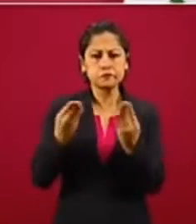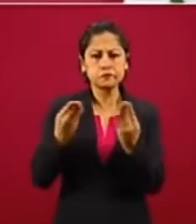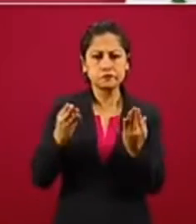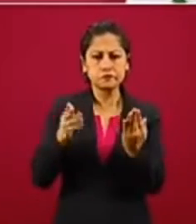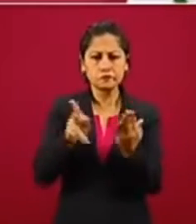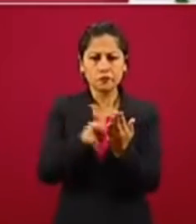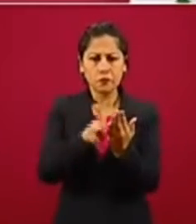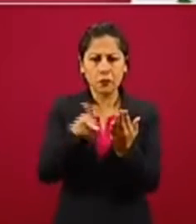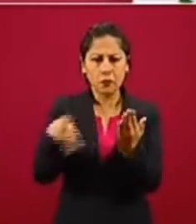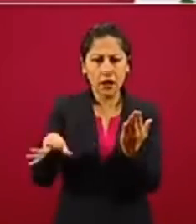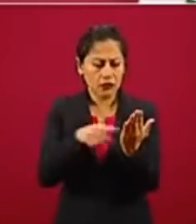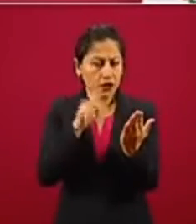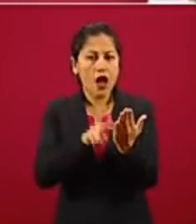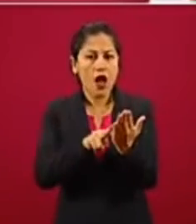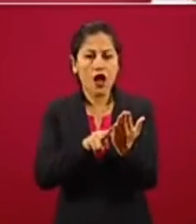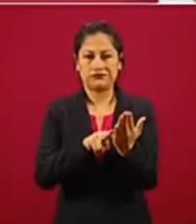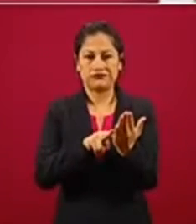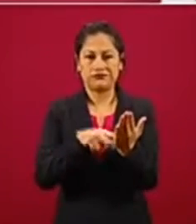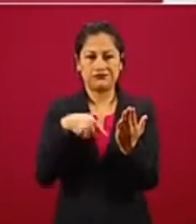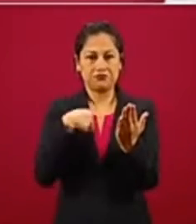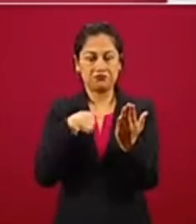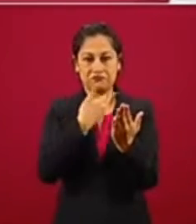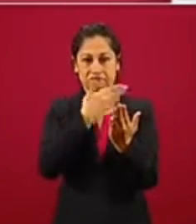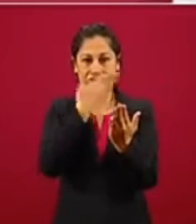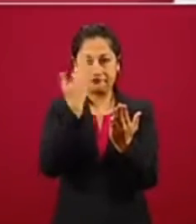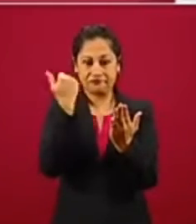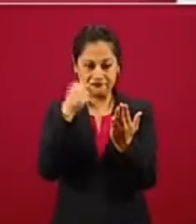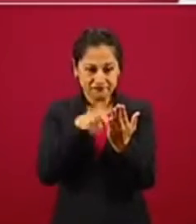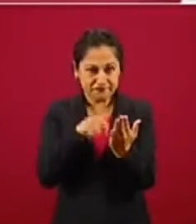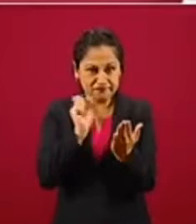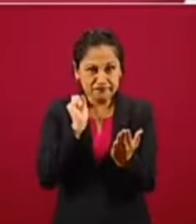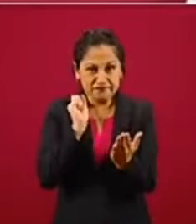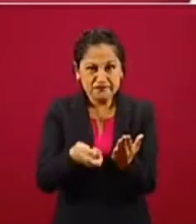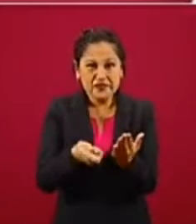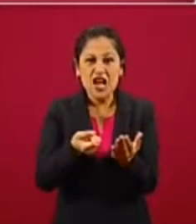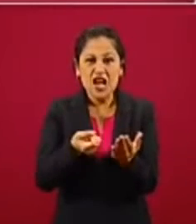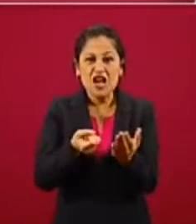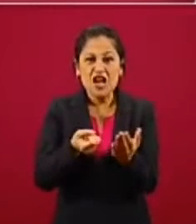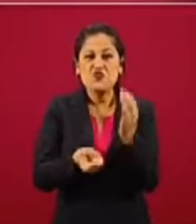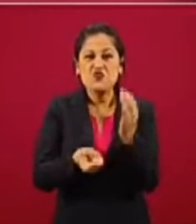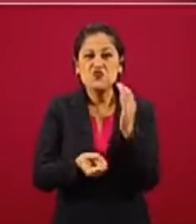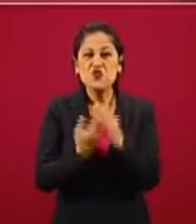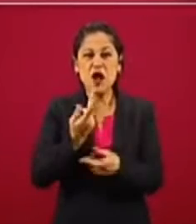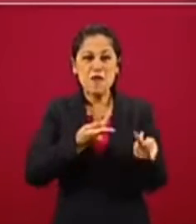que existía este plan, pero van a ver en qué consiste.